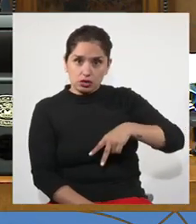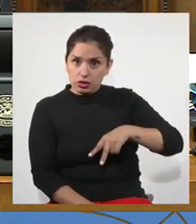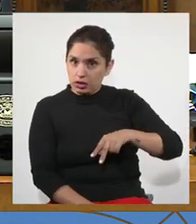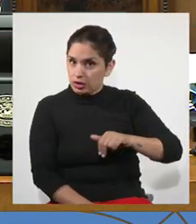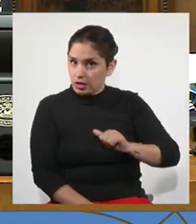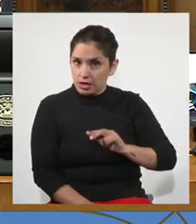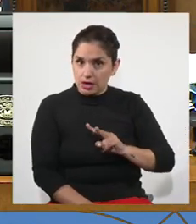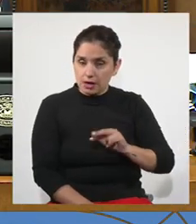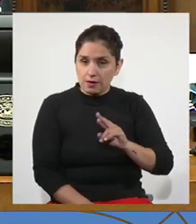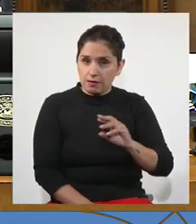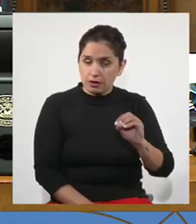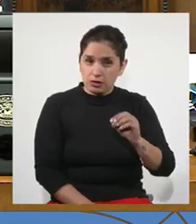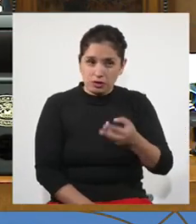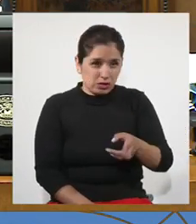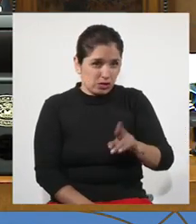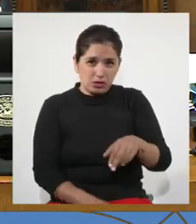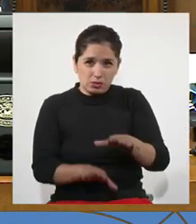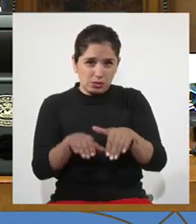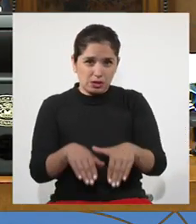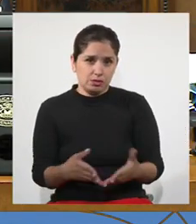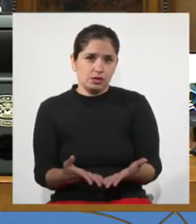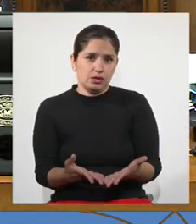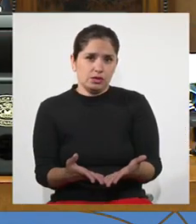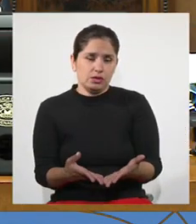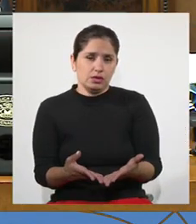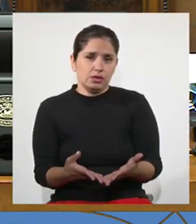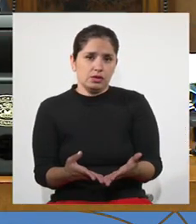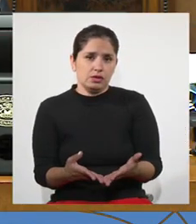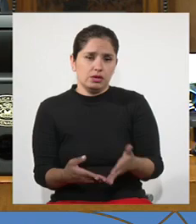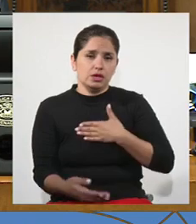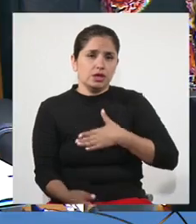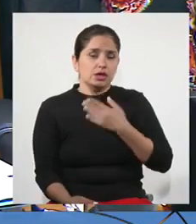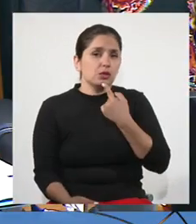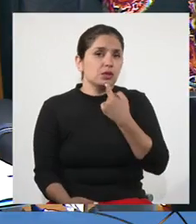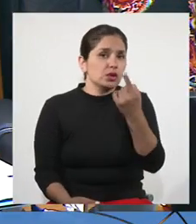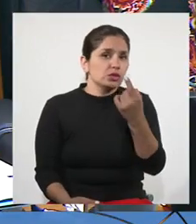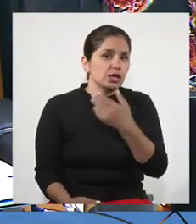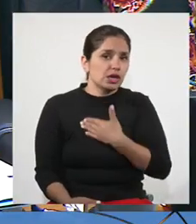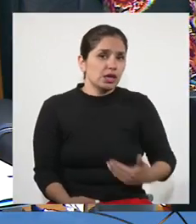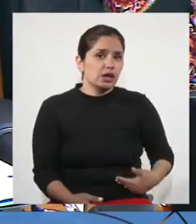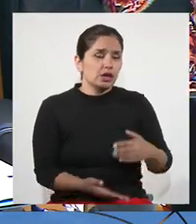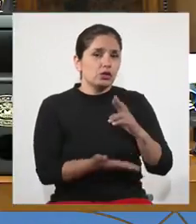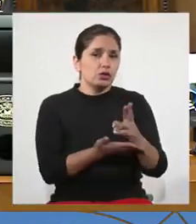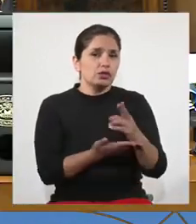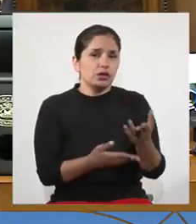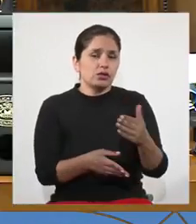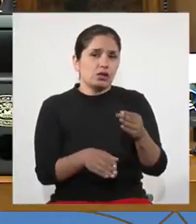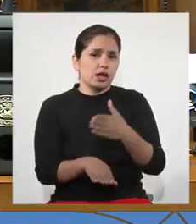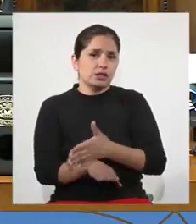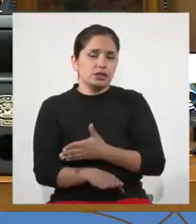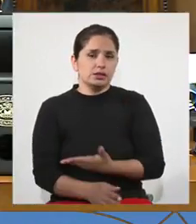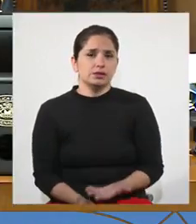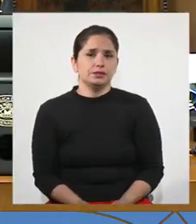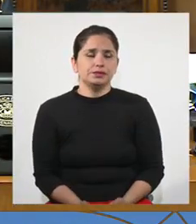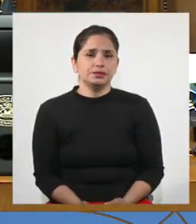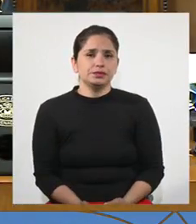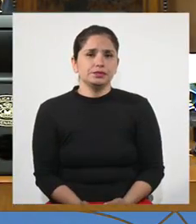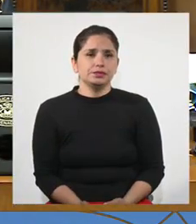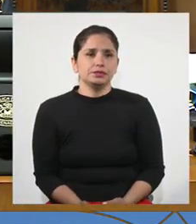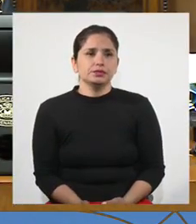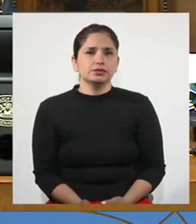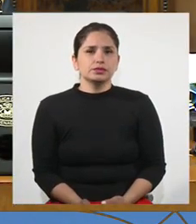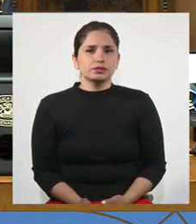Porque quiero hacer la consulta al Ejecutivo antes de... Perfecto, entonces la sumamos a la que ya está